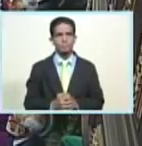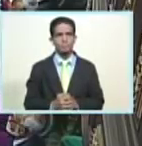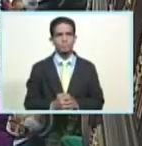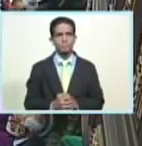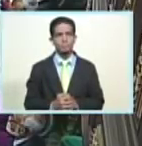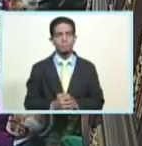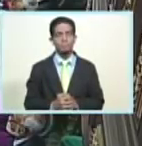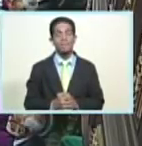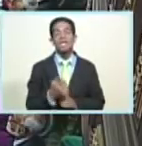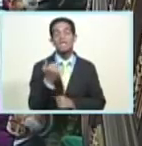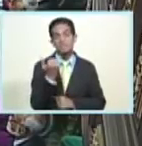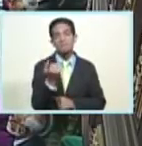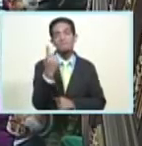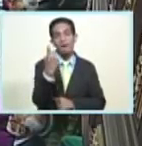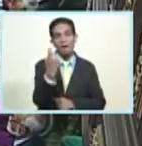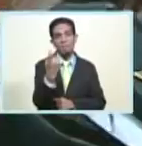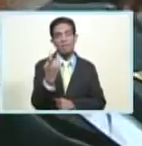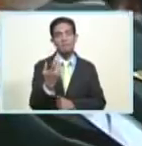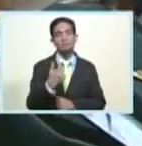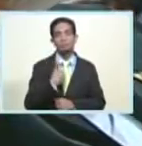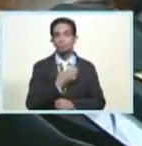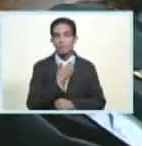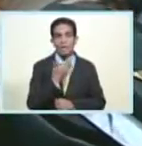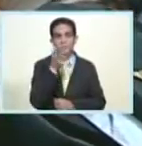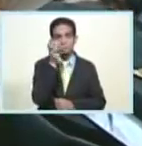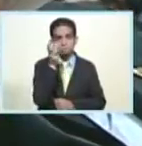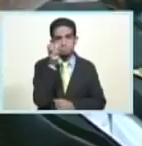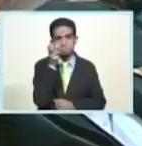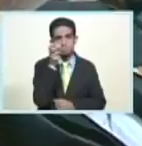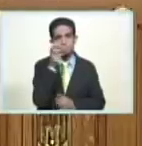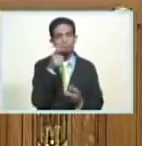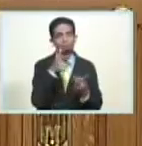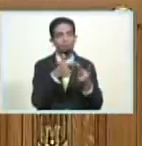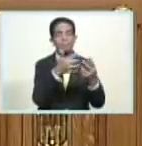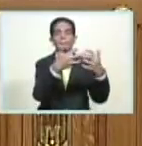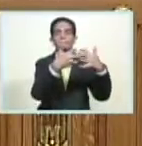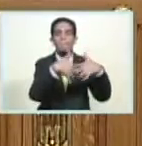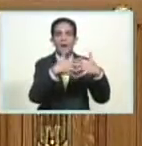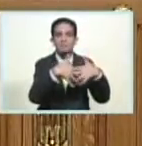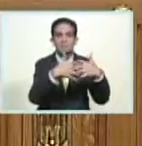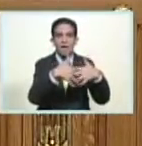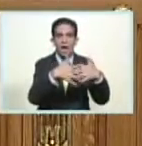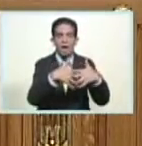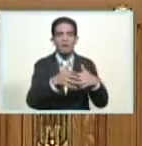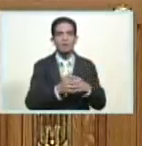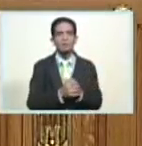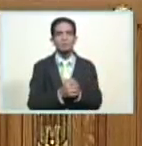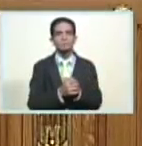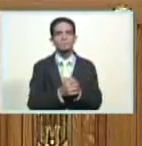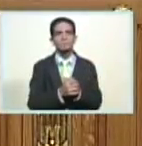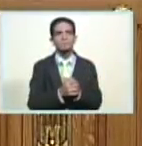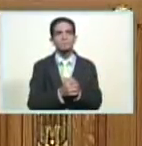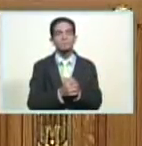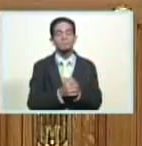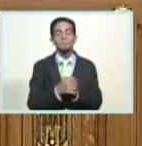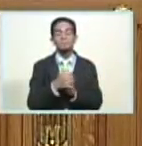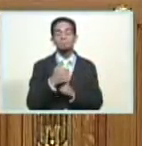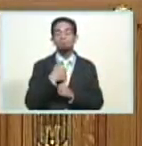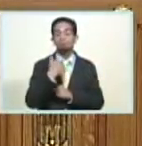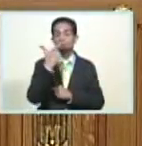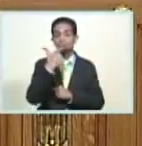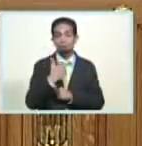Y los necesitamos. Quiero escuchar a los sectores empresariales. Ya aquí hay un presidente